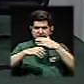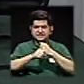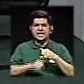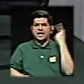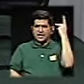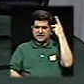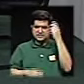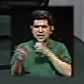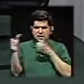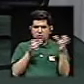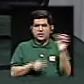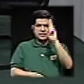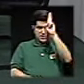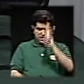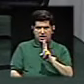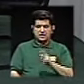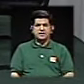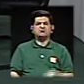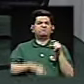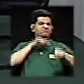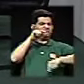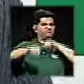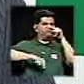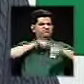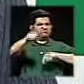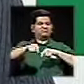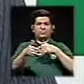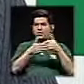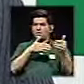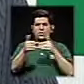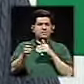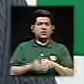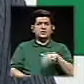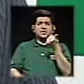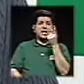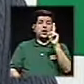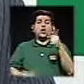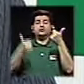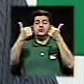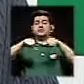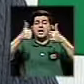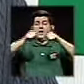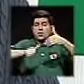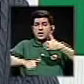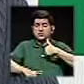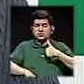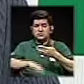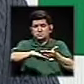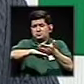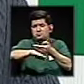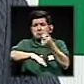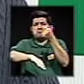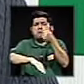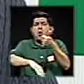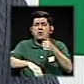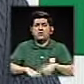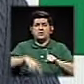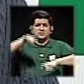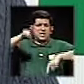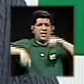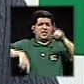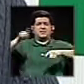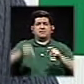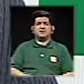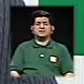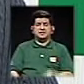la política comercial de Costa Rica donde critica que a pesar de estos 11 tratados se ha avanzado muy poco en diversificación de